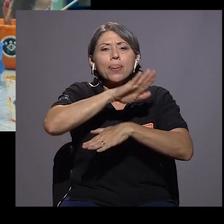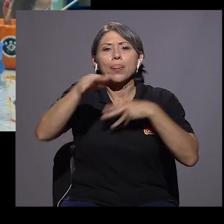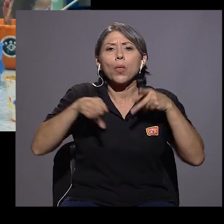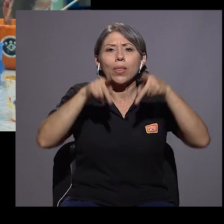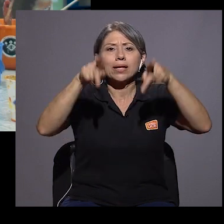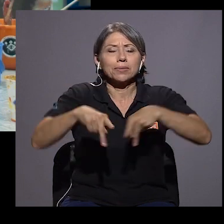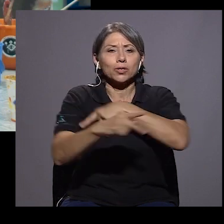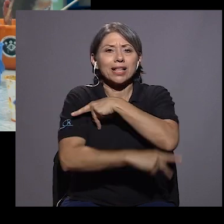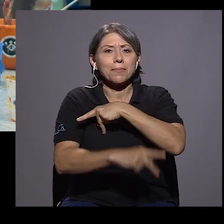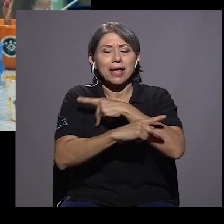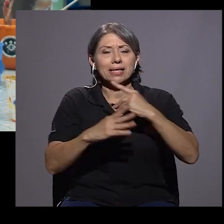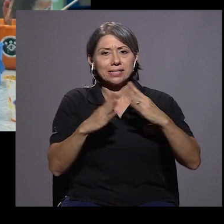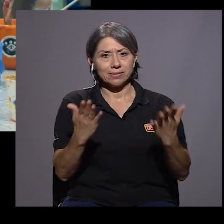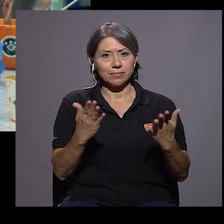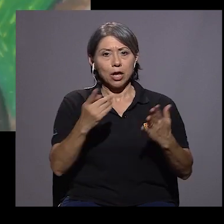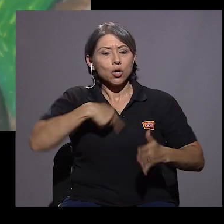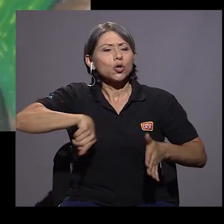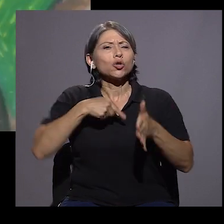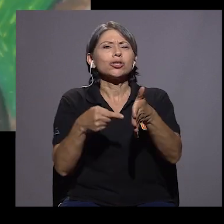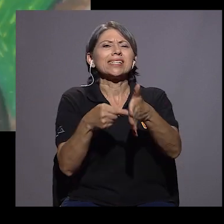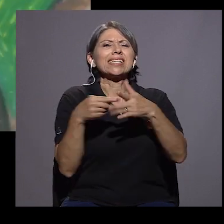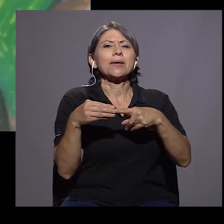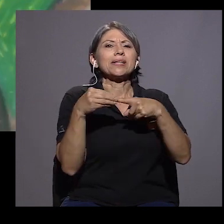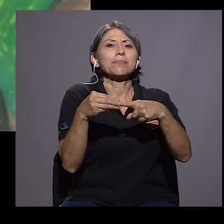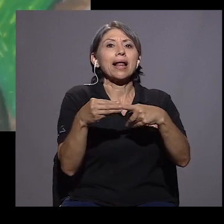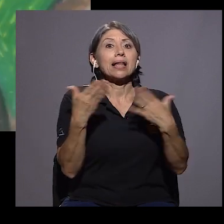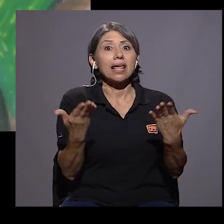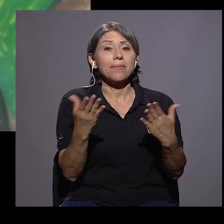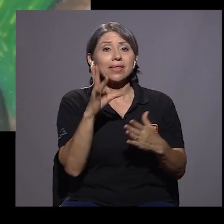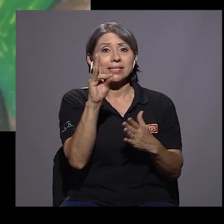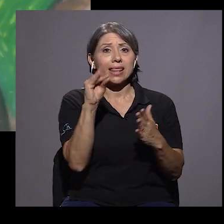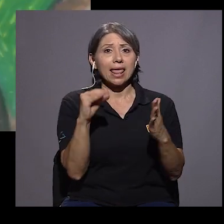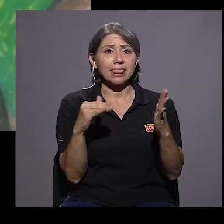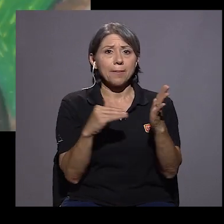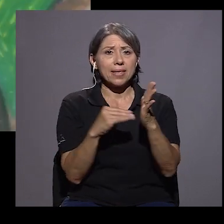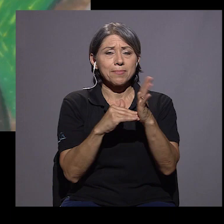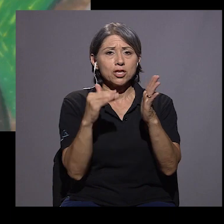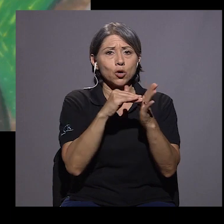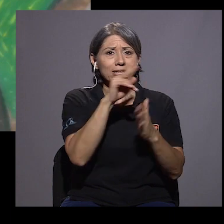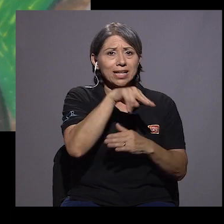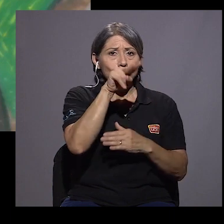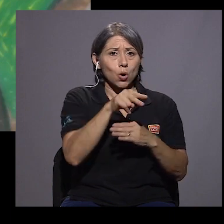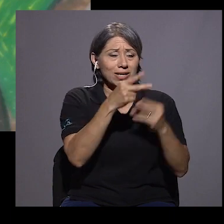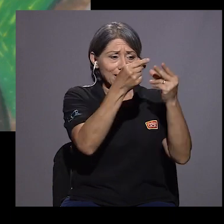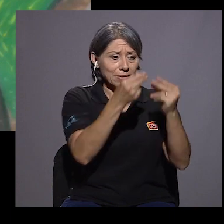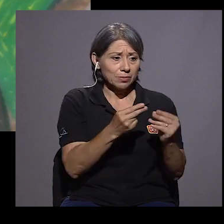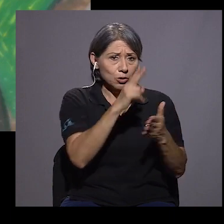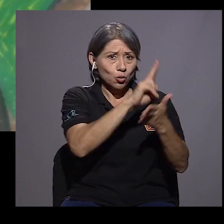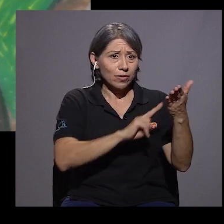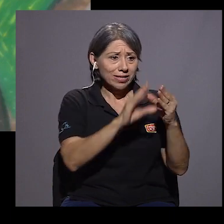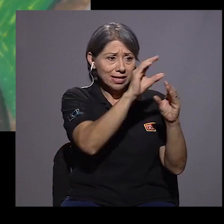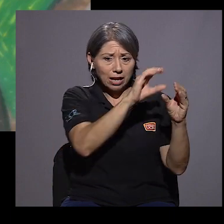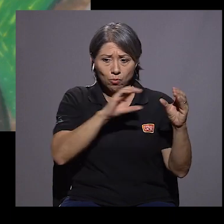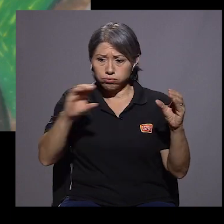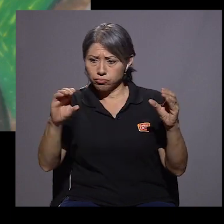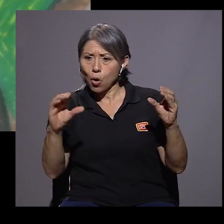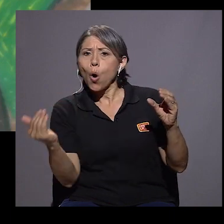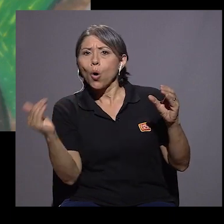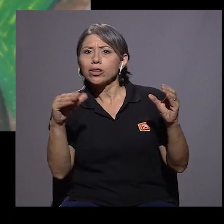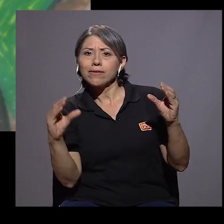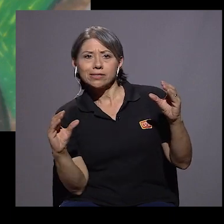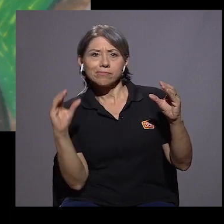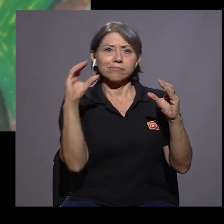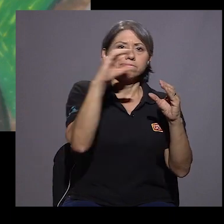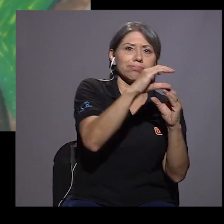para la gente de todas las regiones del país. Nuestra exigencia principal es que se revierta el desvío de 70.000 millones de colones del